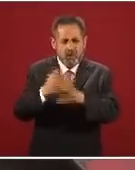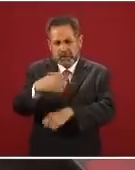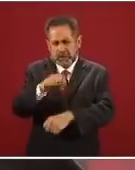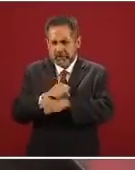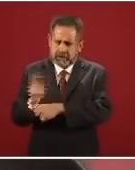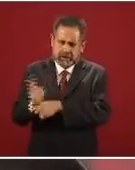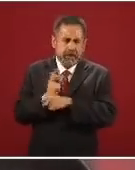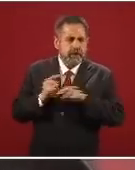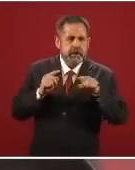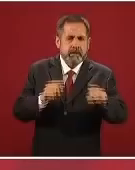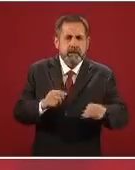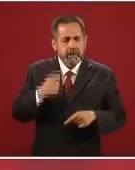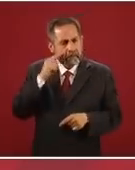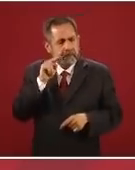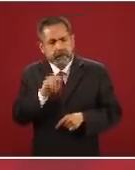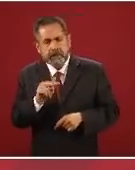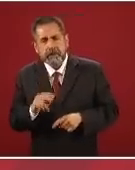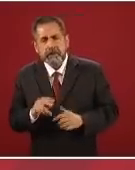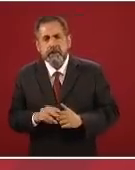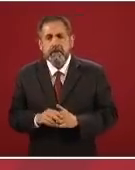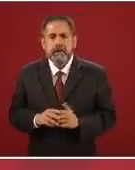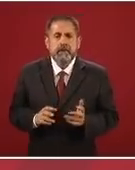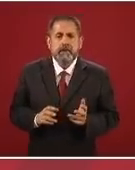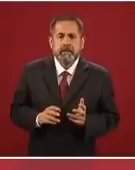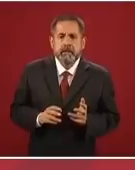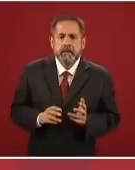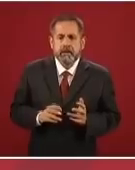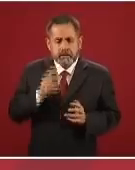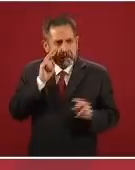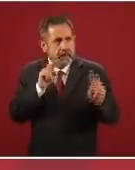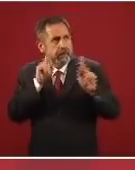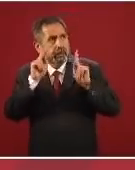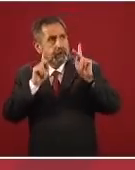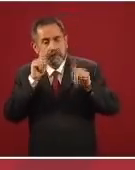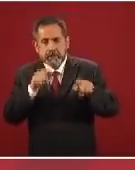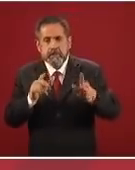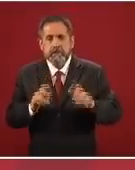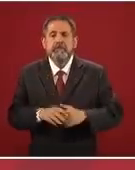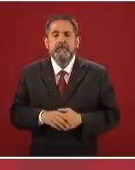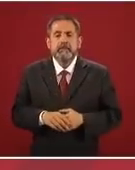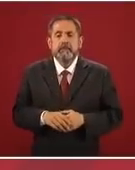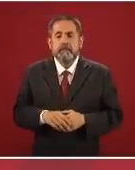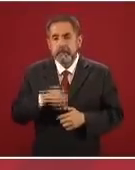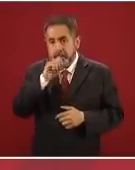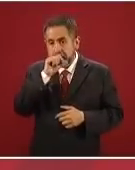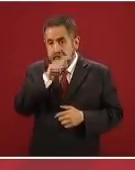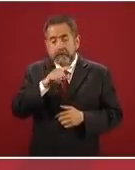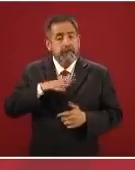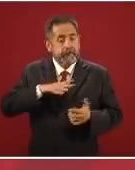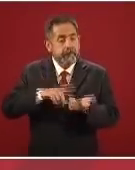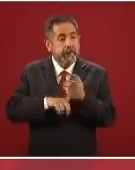próxima para que la visitemos, allí está